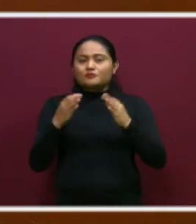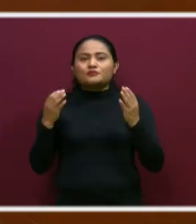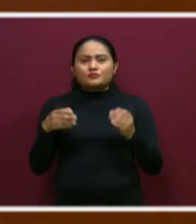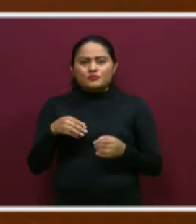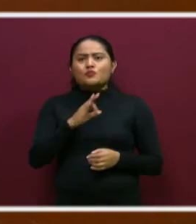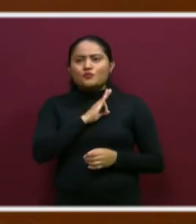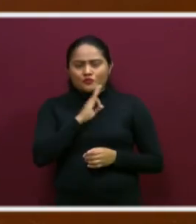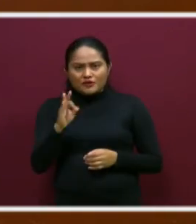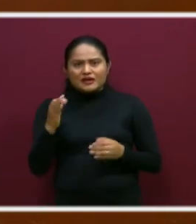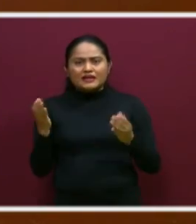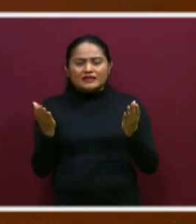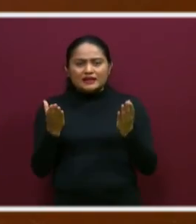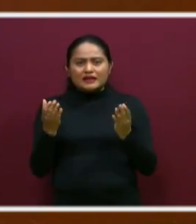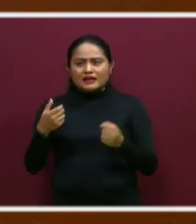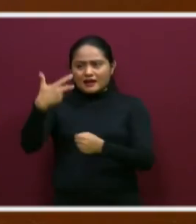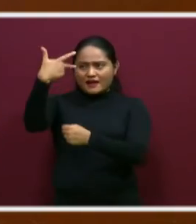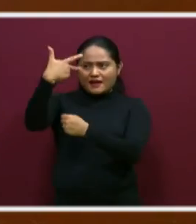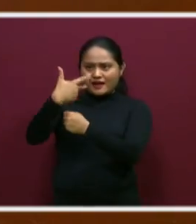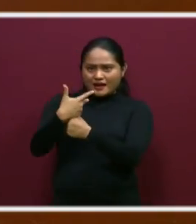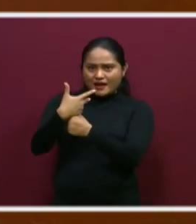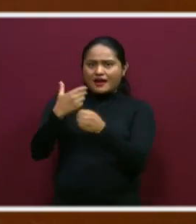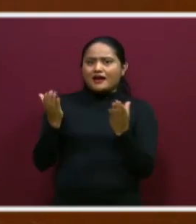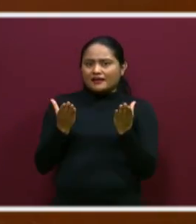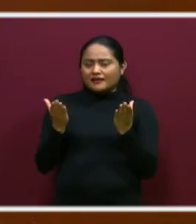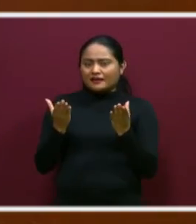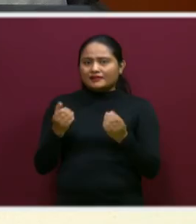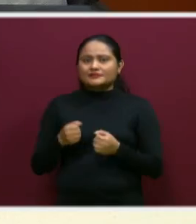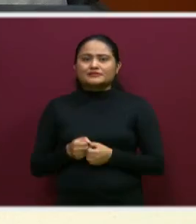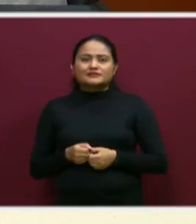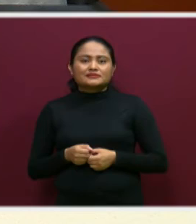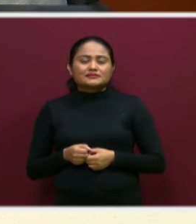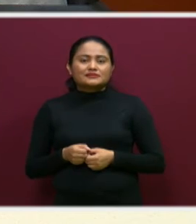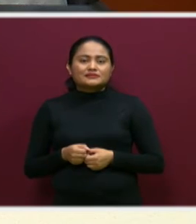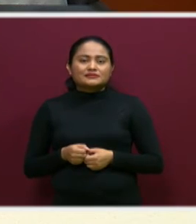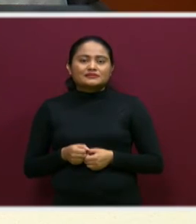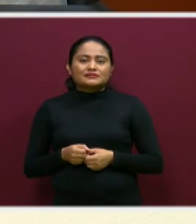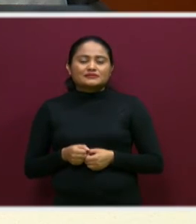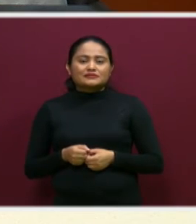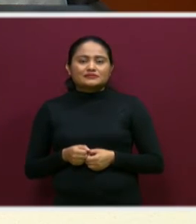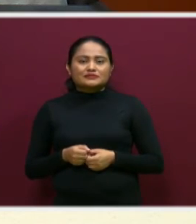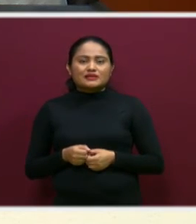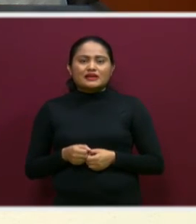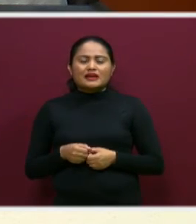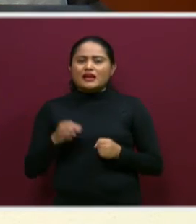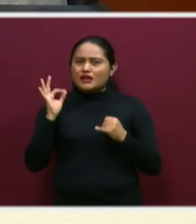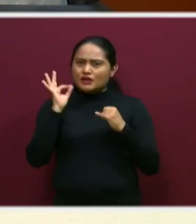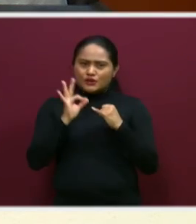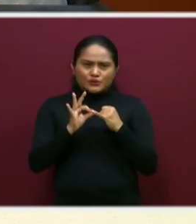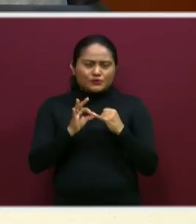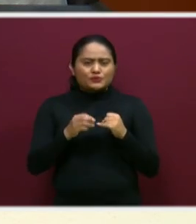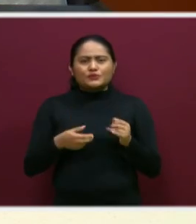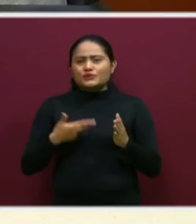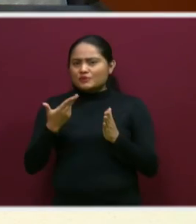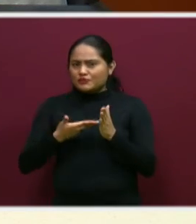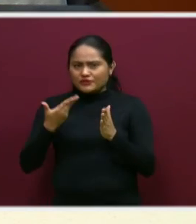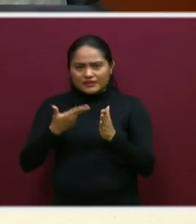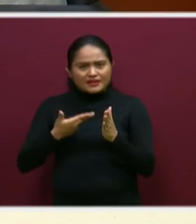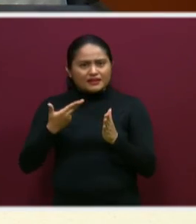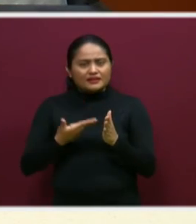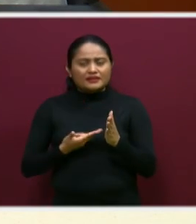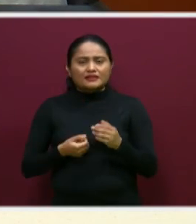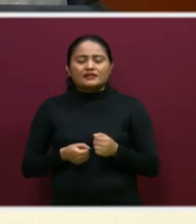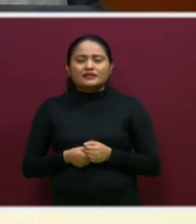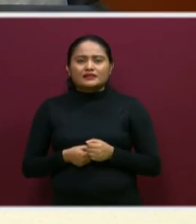este de este recurso el último taller tiene que ver en lo mismo con esta reflexión semanal el